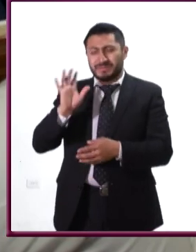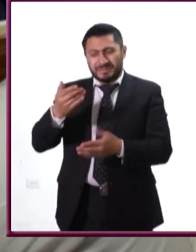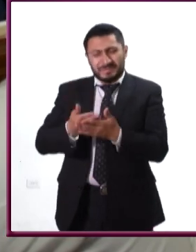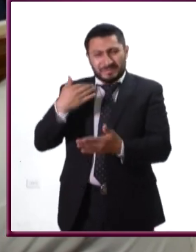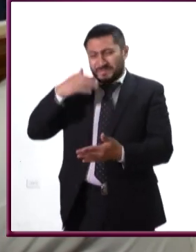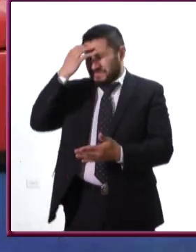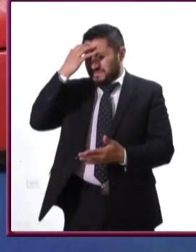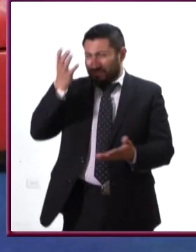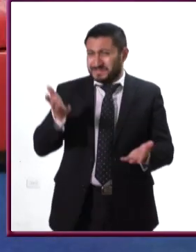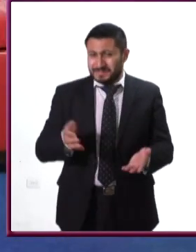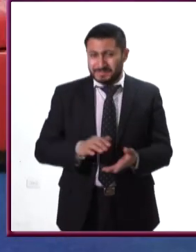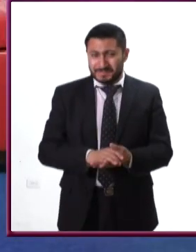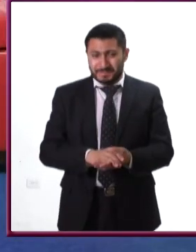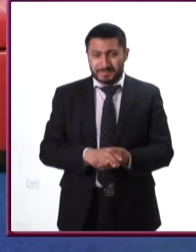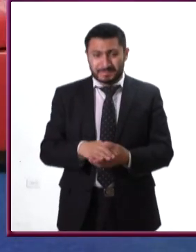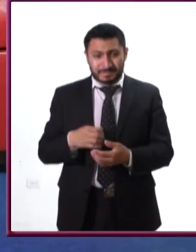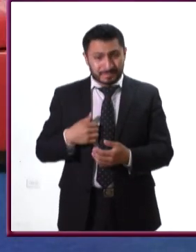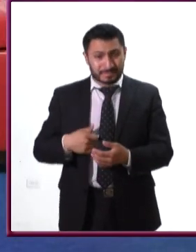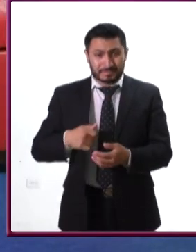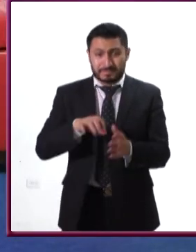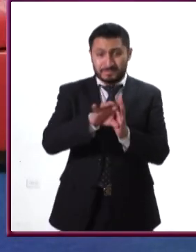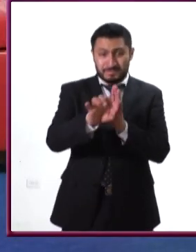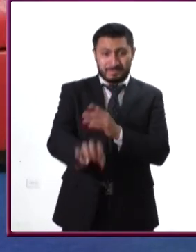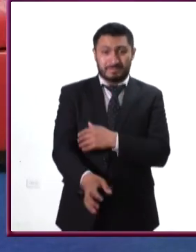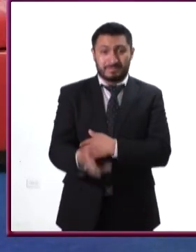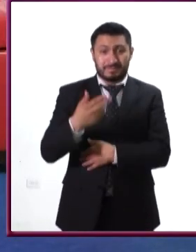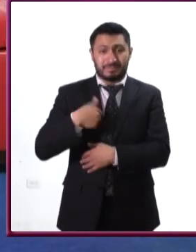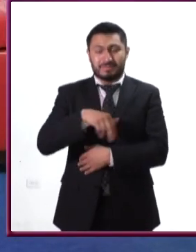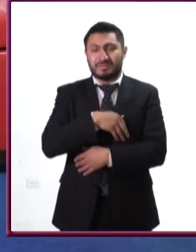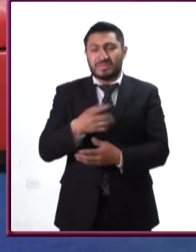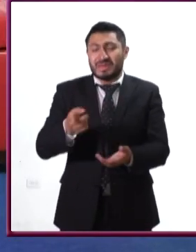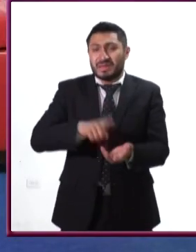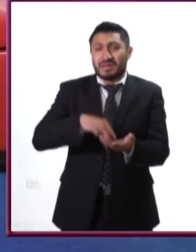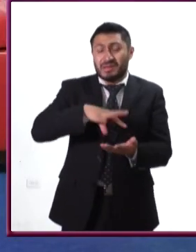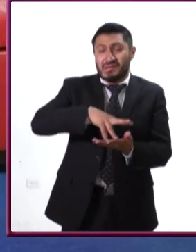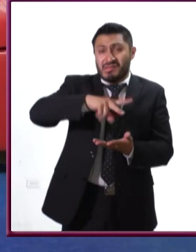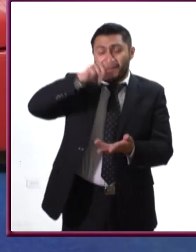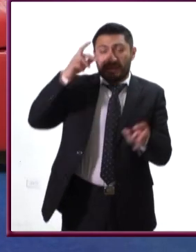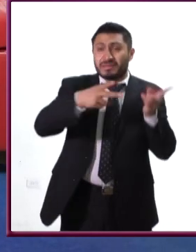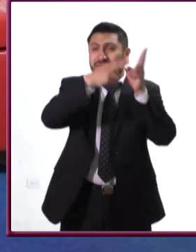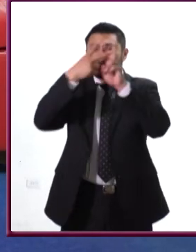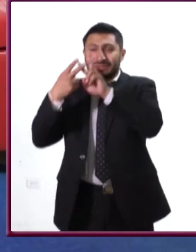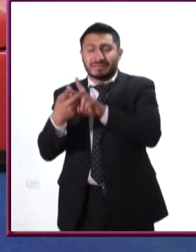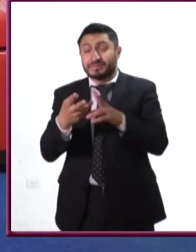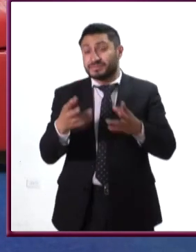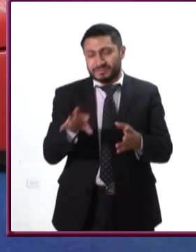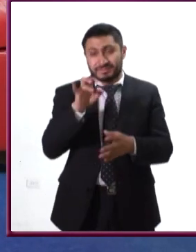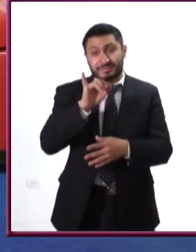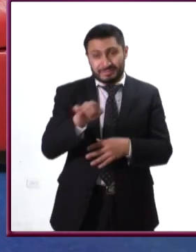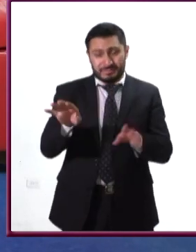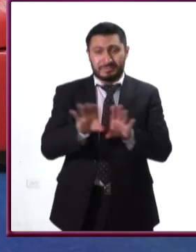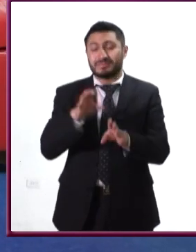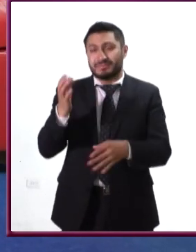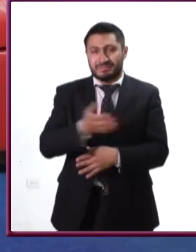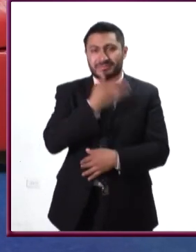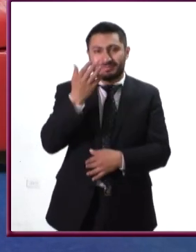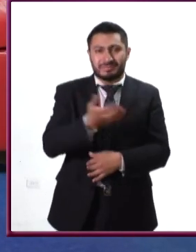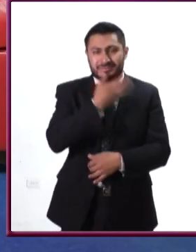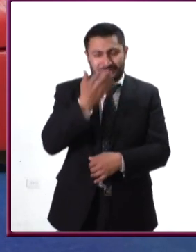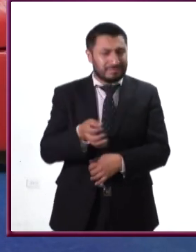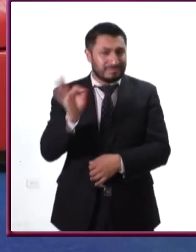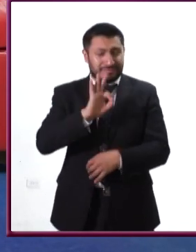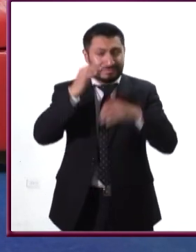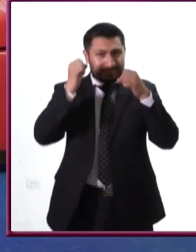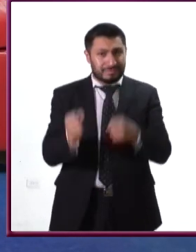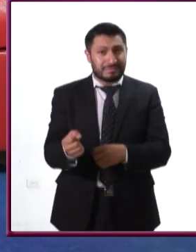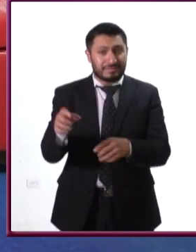escuchado a otras personas. A Carl Sagan, por ejemplo. ¿Cuál frase? Pues de que somos polvo de estrellas. Es que sí, se ha